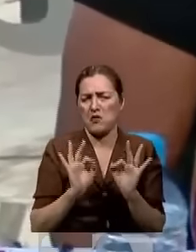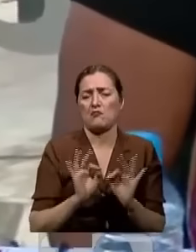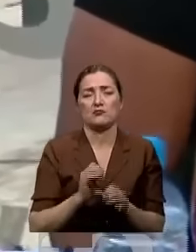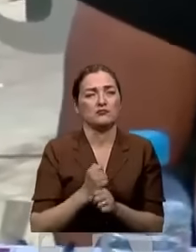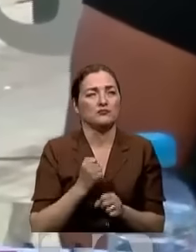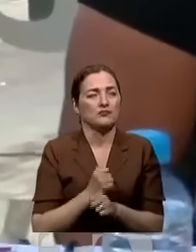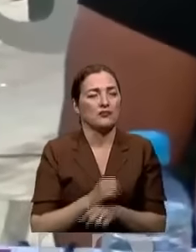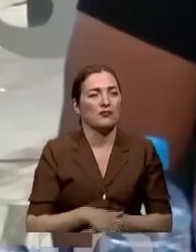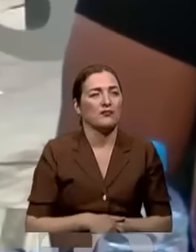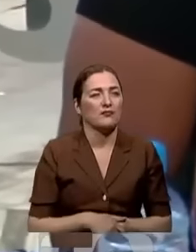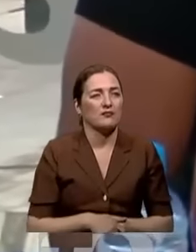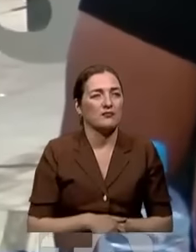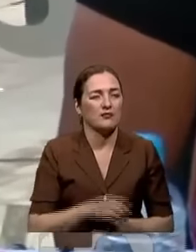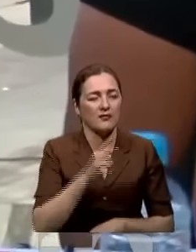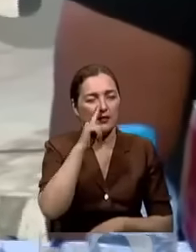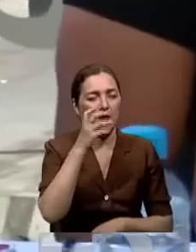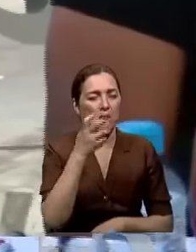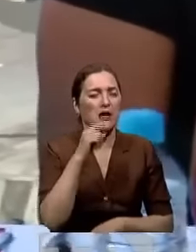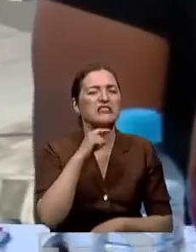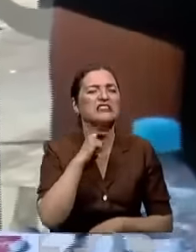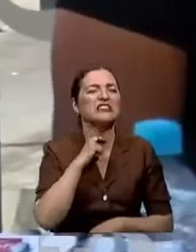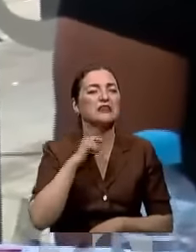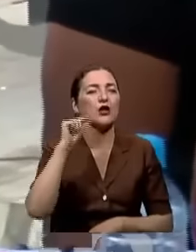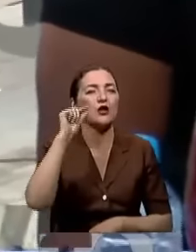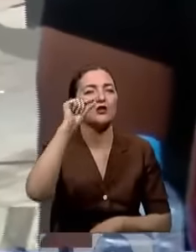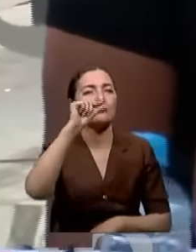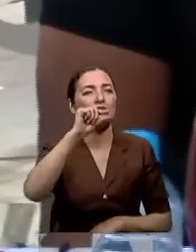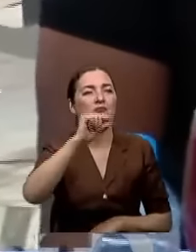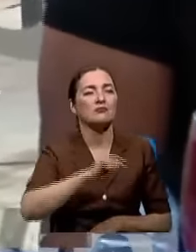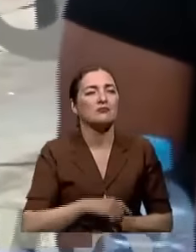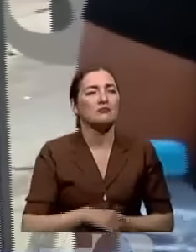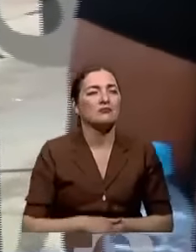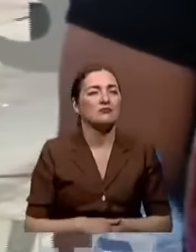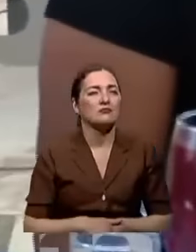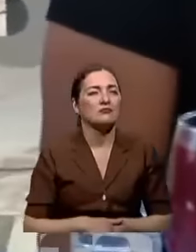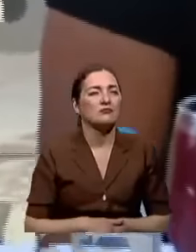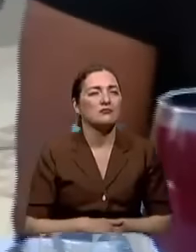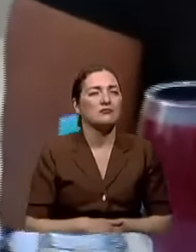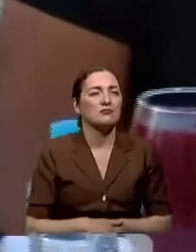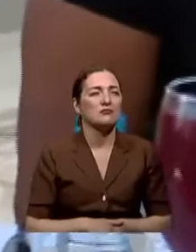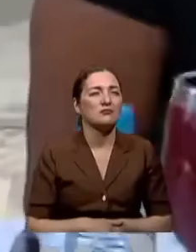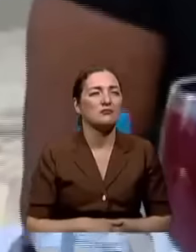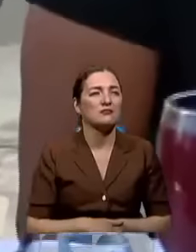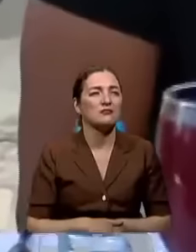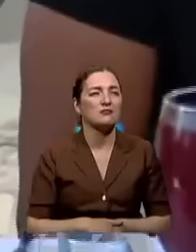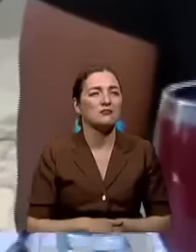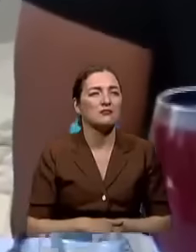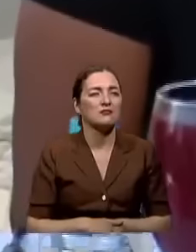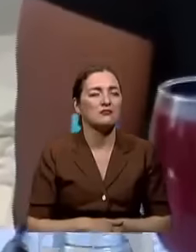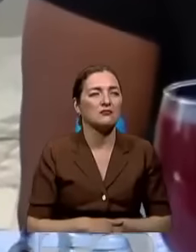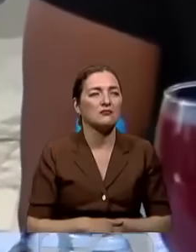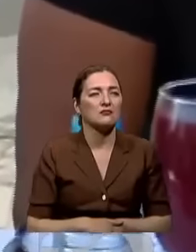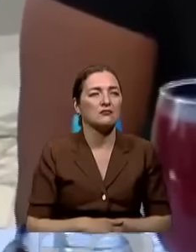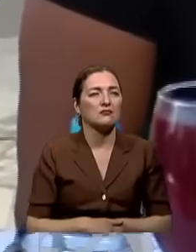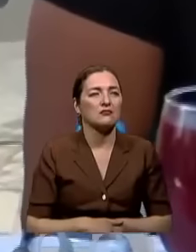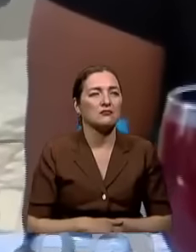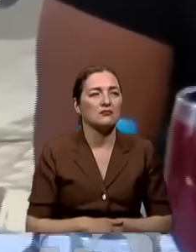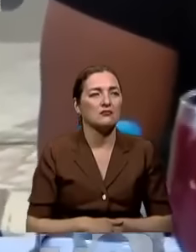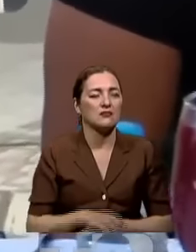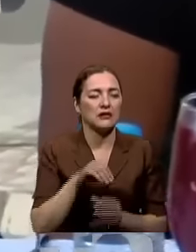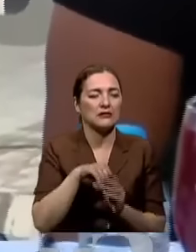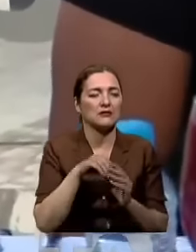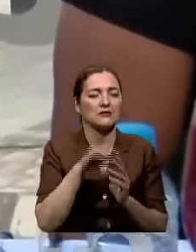trabajo. Sin embargo, en el pan sí nos deja un poquito de un sabor un poquito diferente a lo que ya habíamos probado. Sin embargo, el relleno